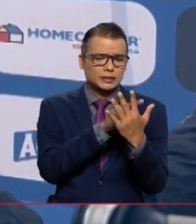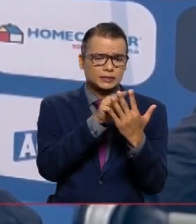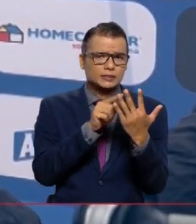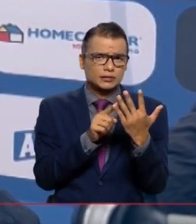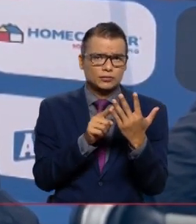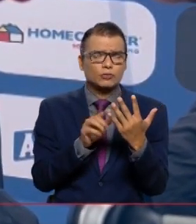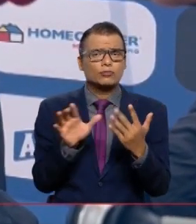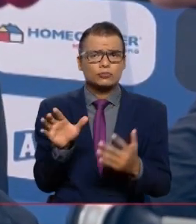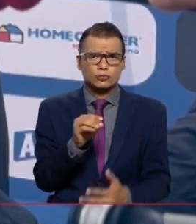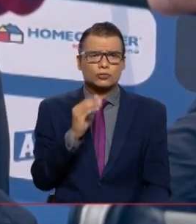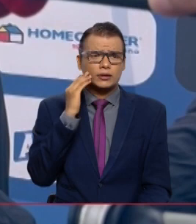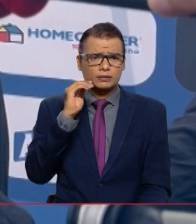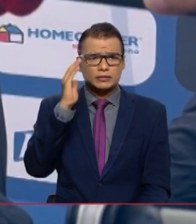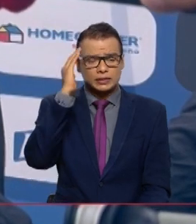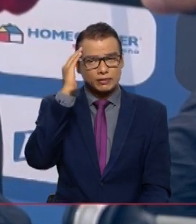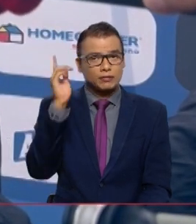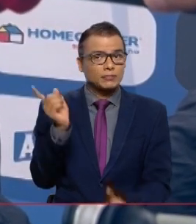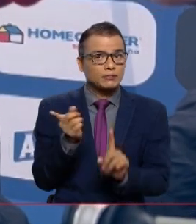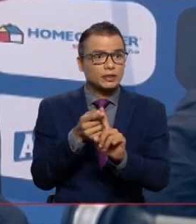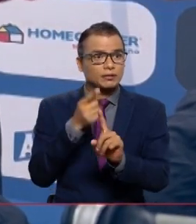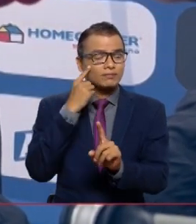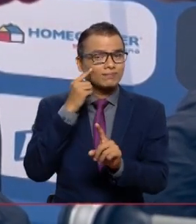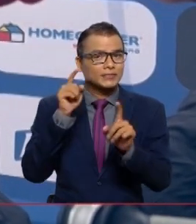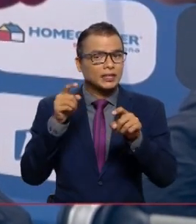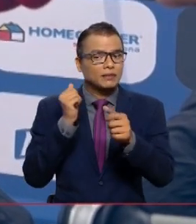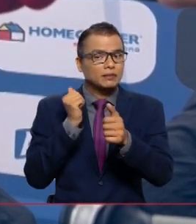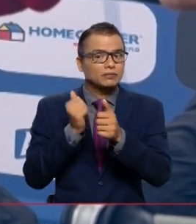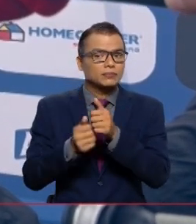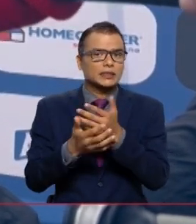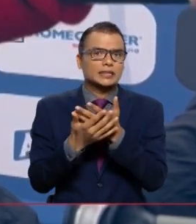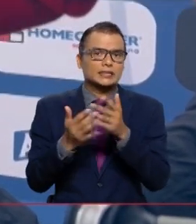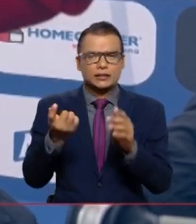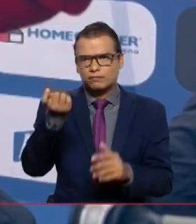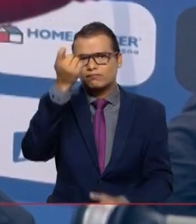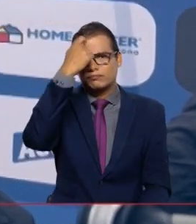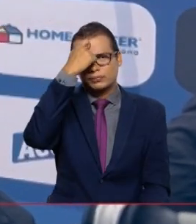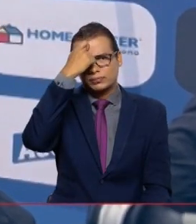que lo primero que teníamos que hacer era asegurar la clasificación.